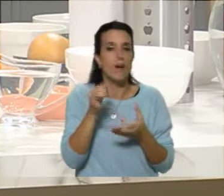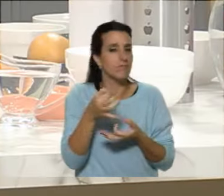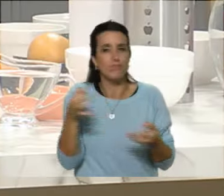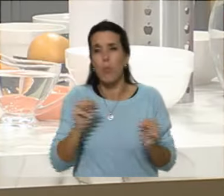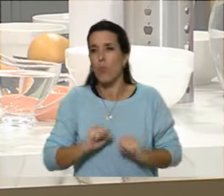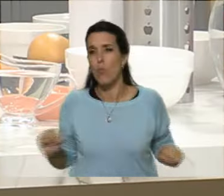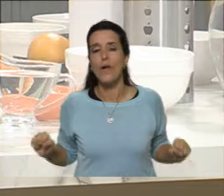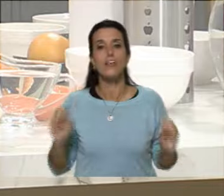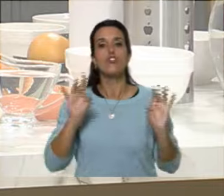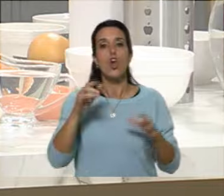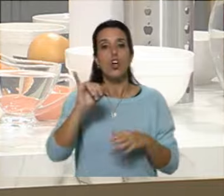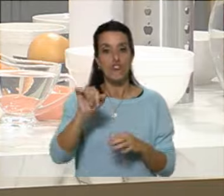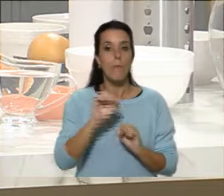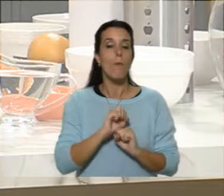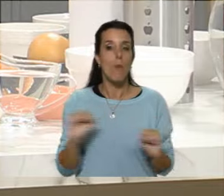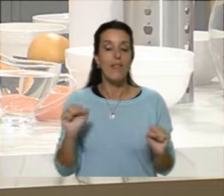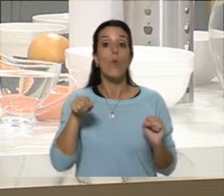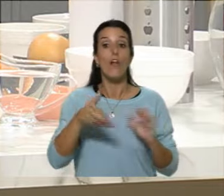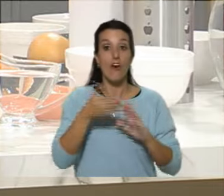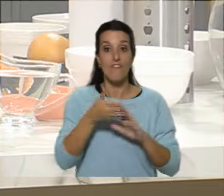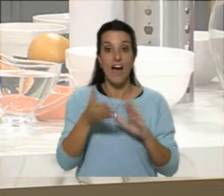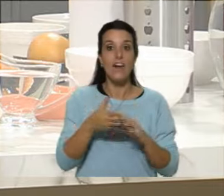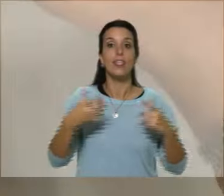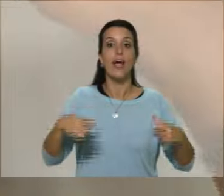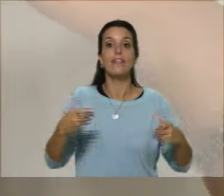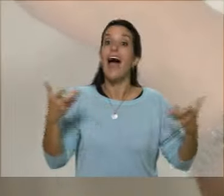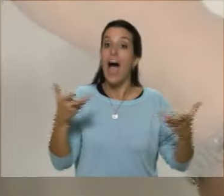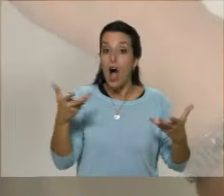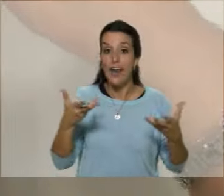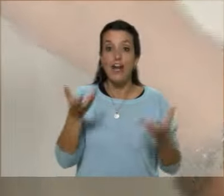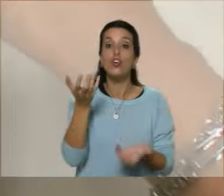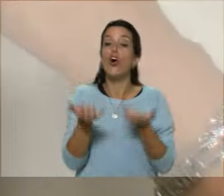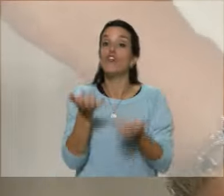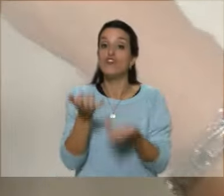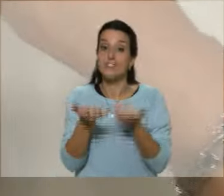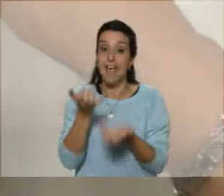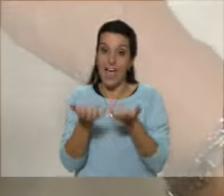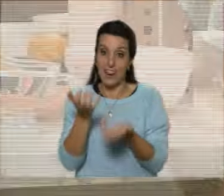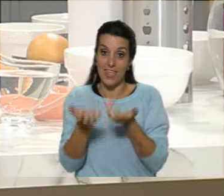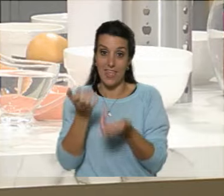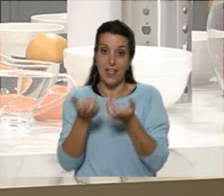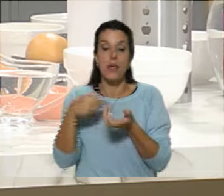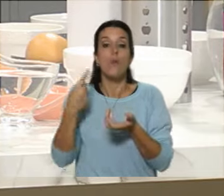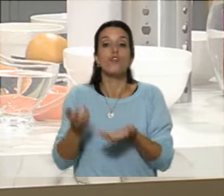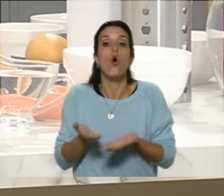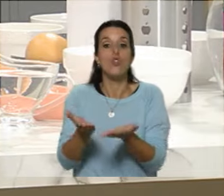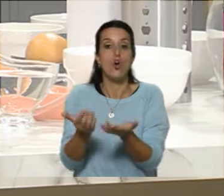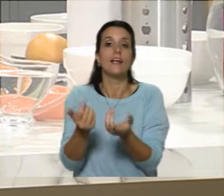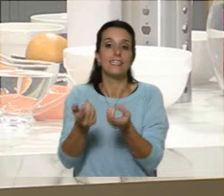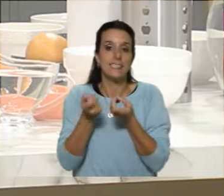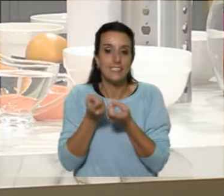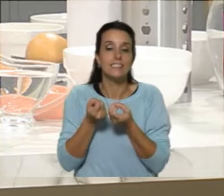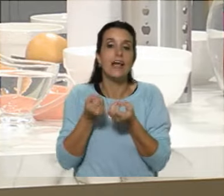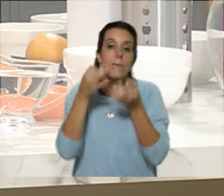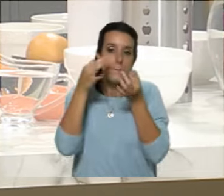bárbara, esa que hacemos solo con yemas. Cuando vos la vas a poner en una tarta. Pero ahora que la vamos a cocinar, esta crema pastelera después va a ir al horno, necesitamos que esté